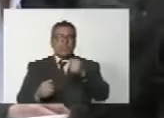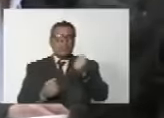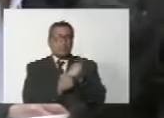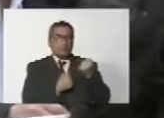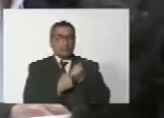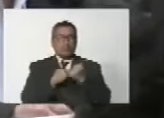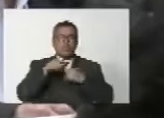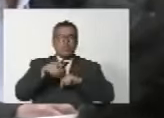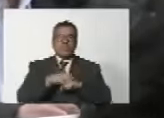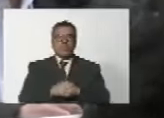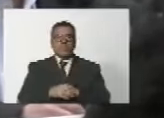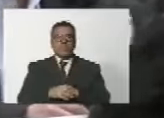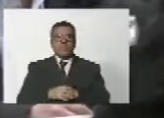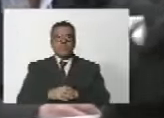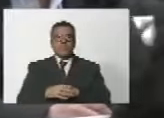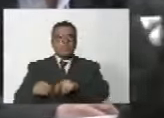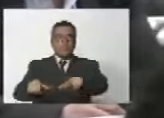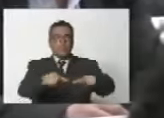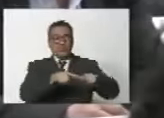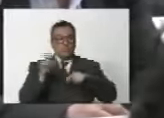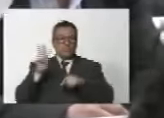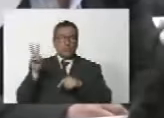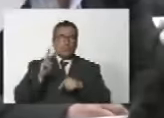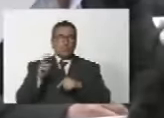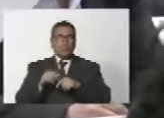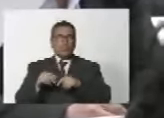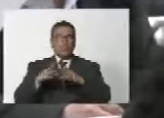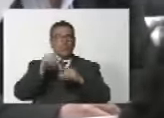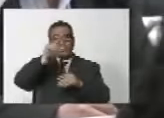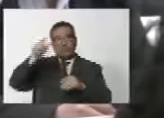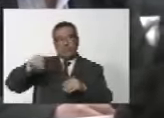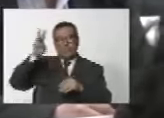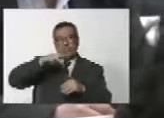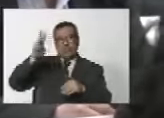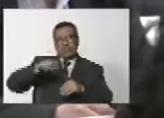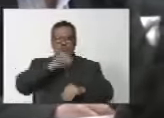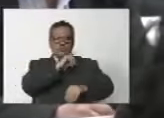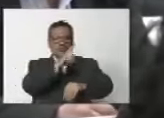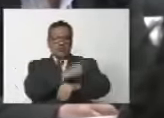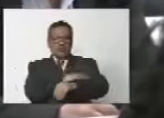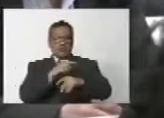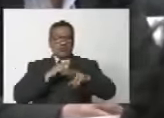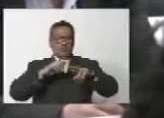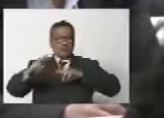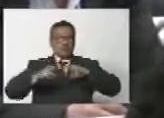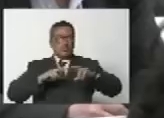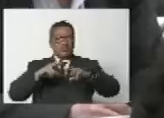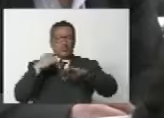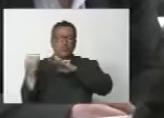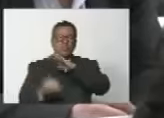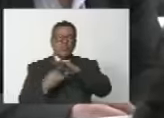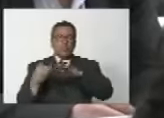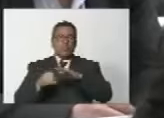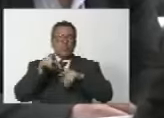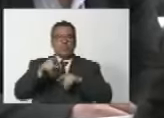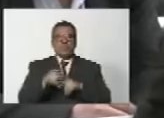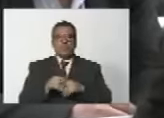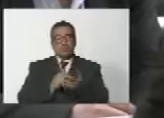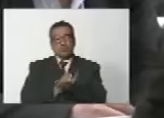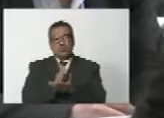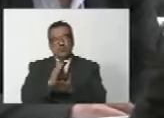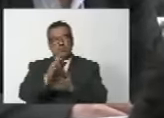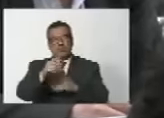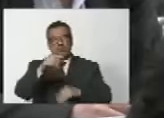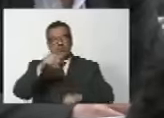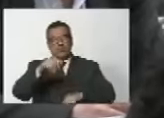Apoyo a la soberanía venezolana sobre el Esequibo. Fortalecimiento de las relaciones institucionales para continuar